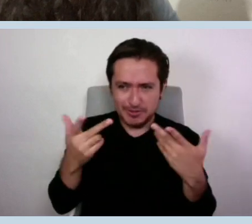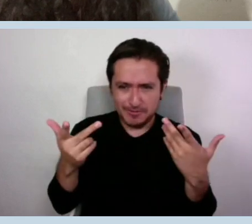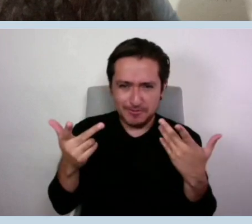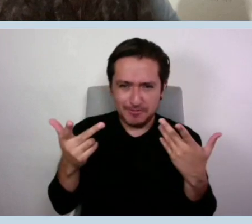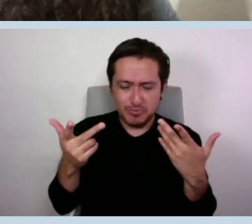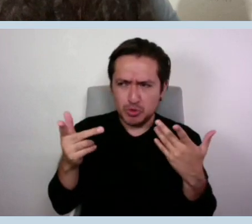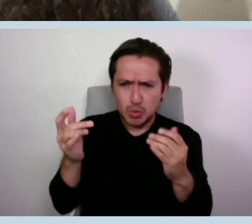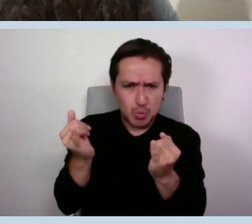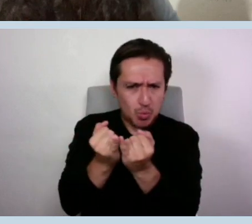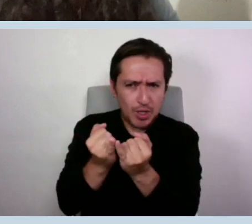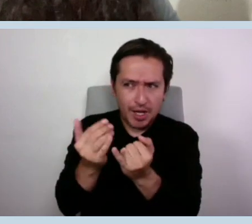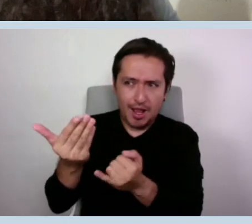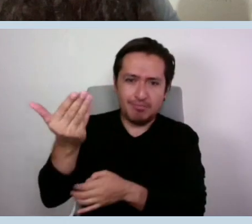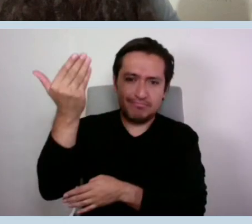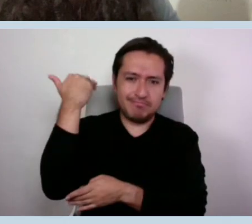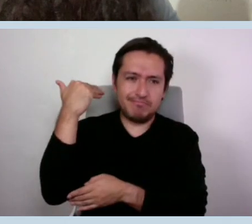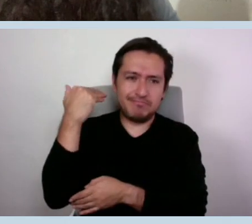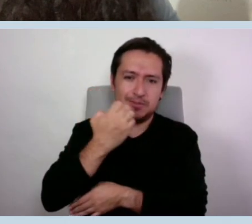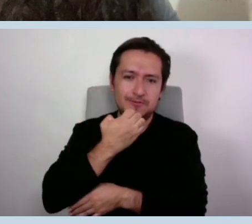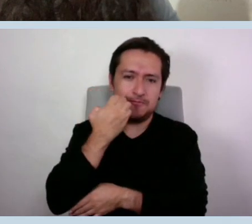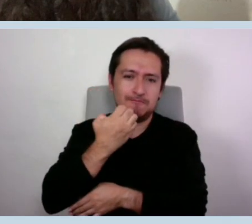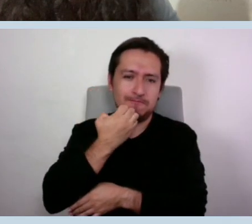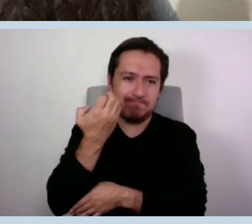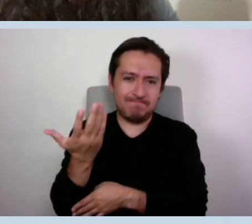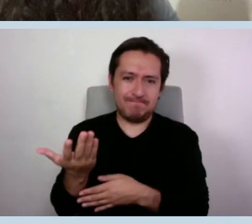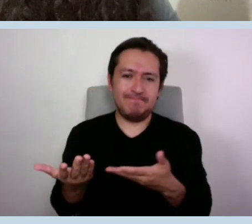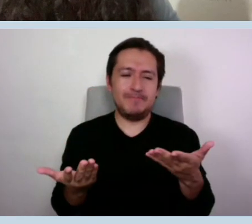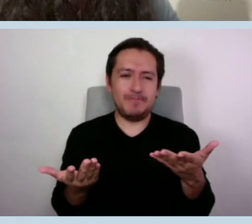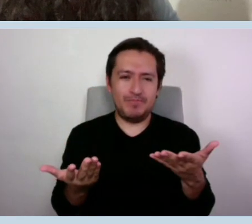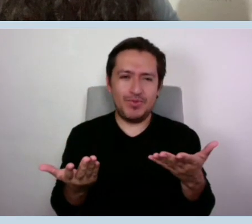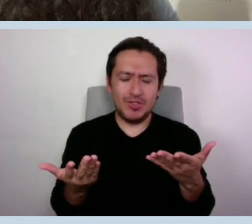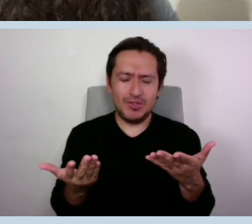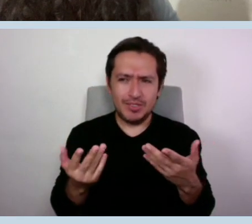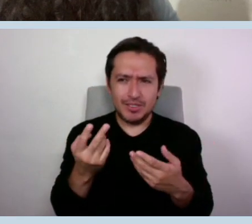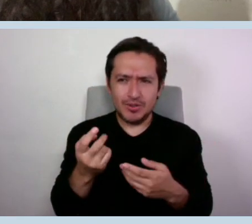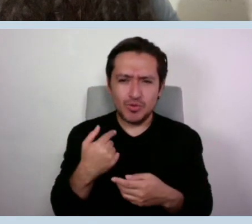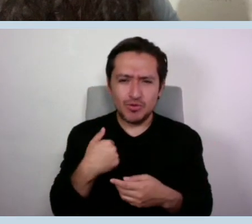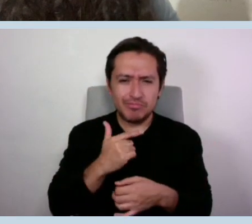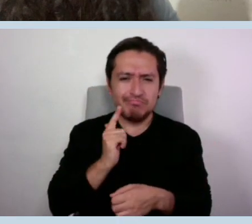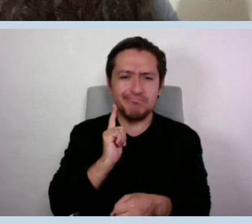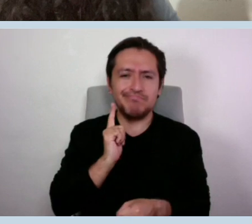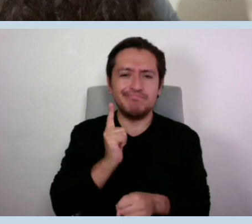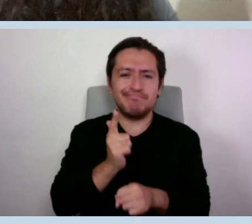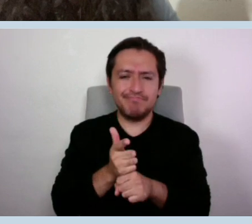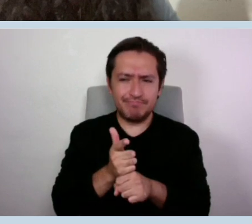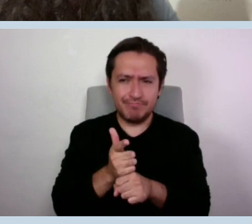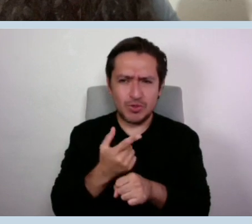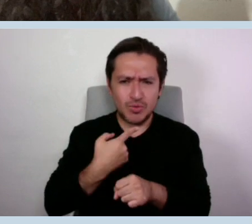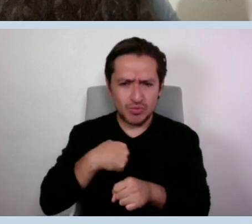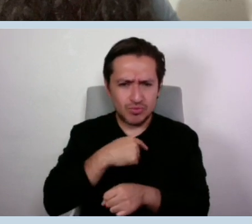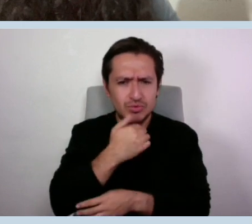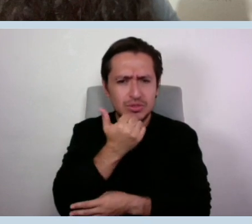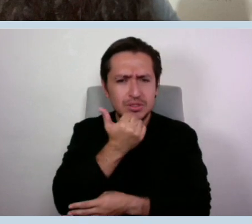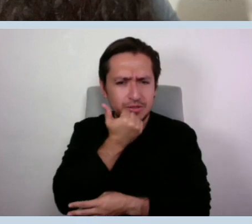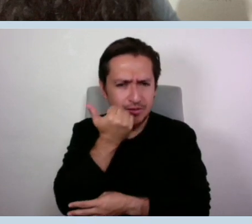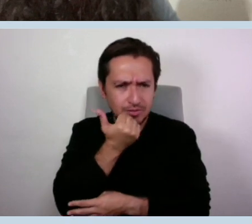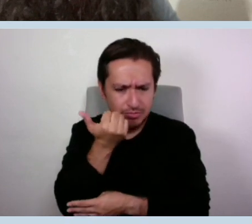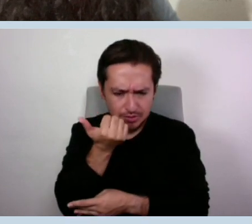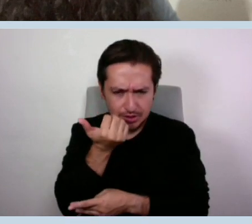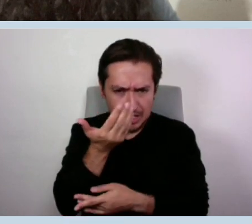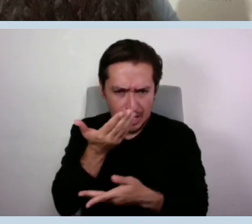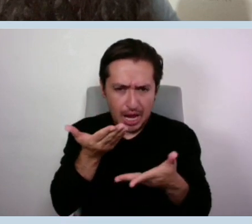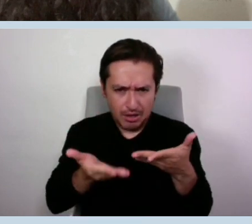es también asumir que Somos estudiantes y que necesitamos el